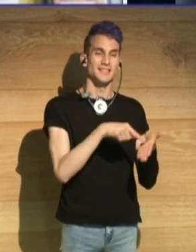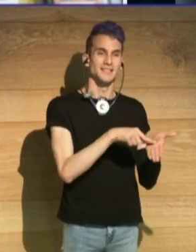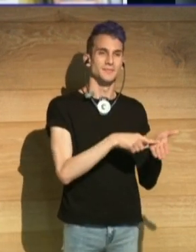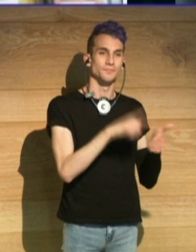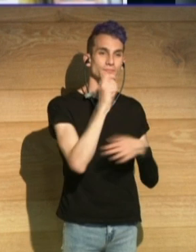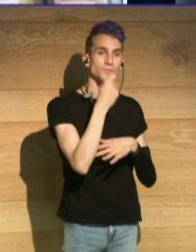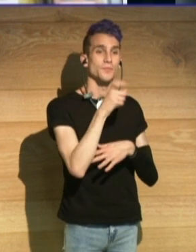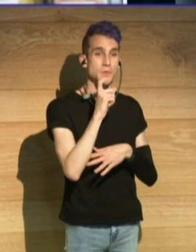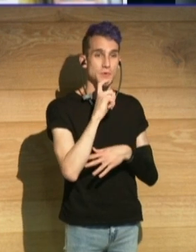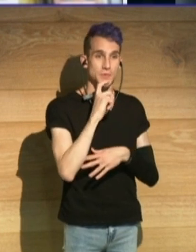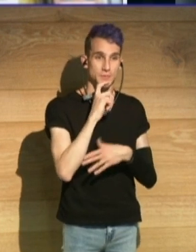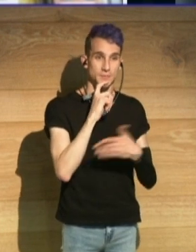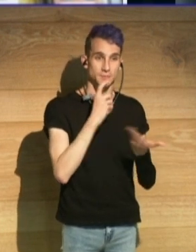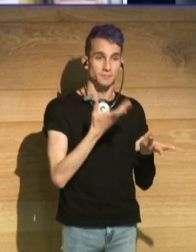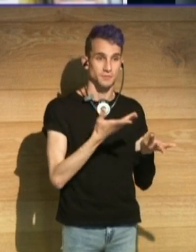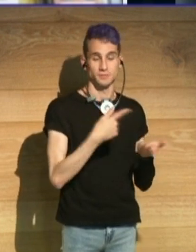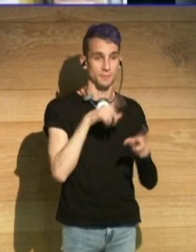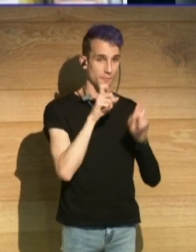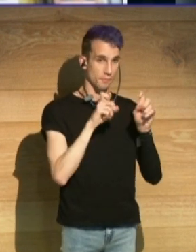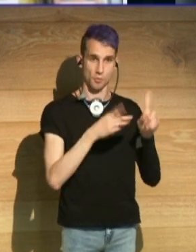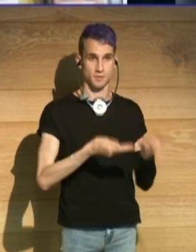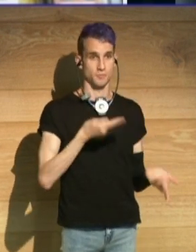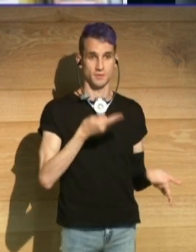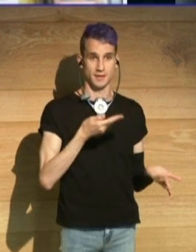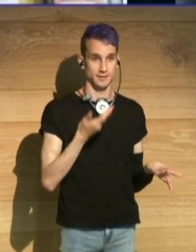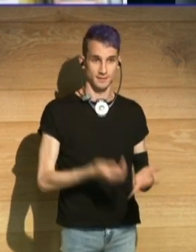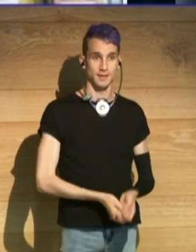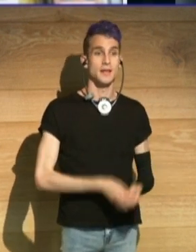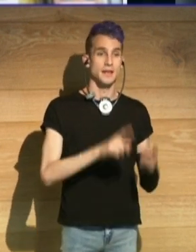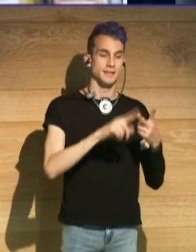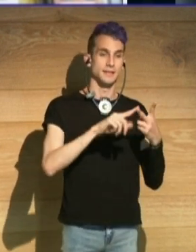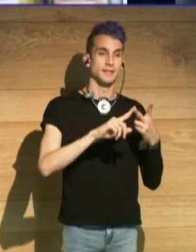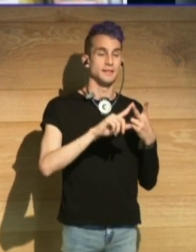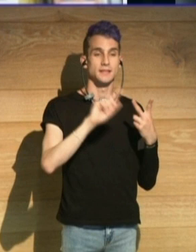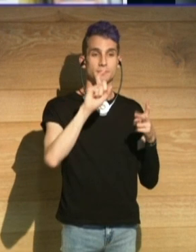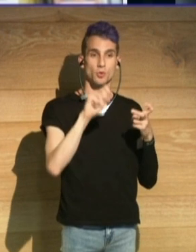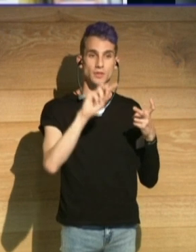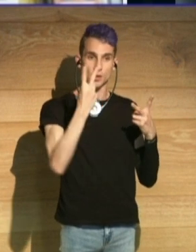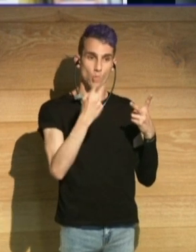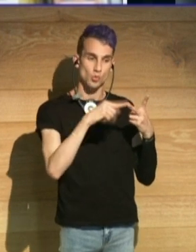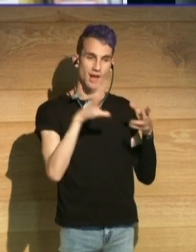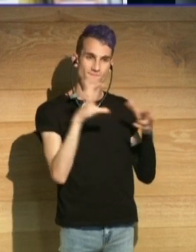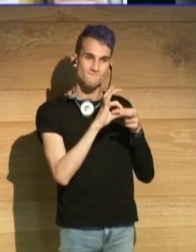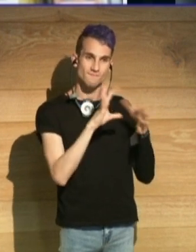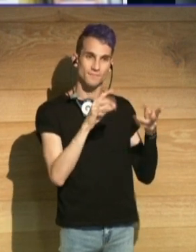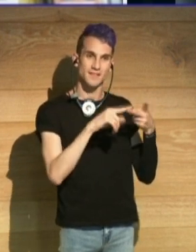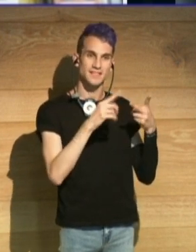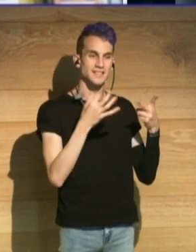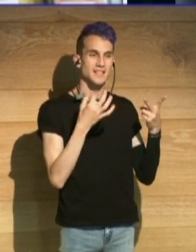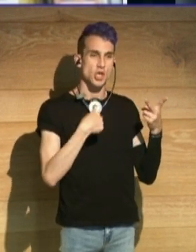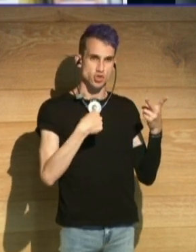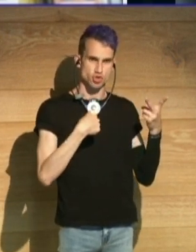nos ponemos, la pregunta crucial, el origen del libro. Y luego la segunda pregunta que está relacionada con esto es, ¿qué hubiera